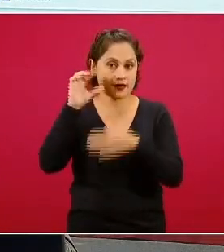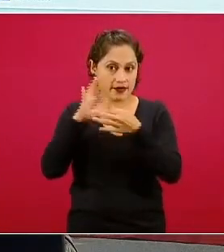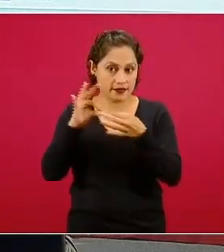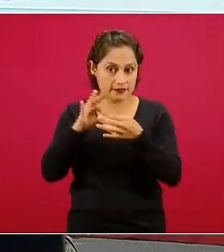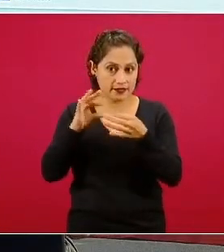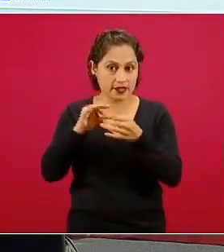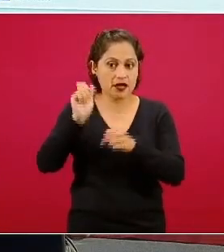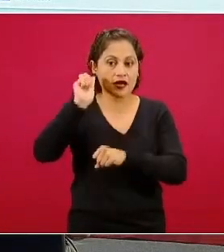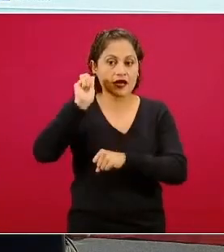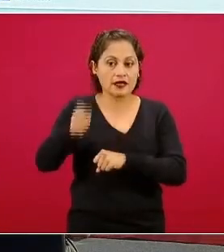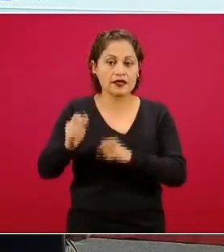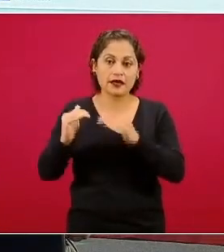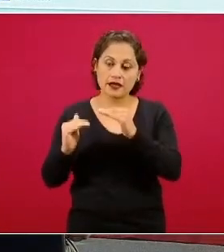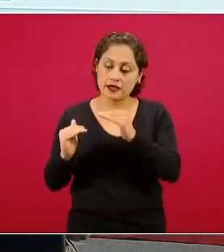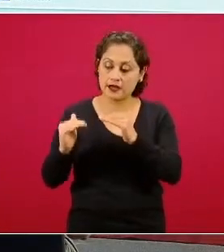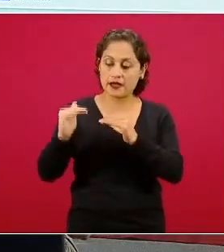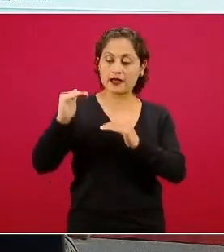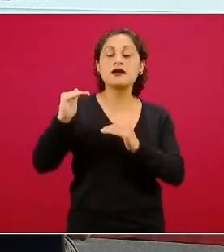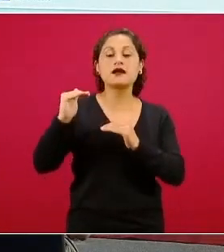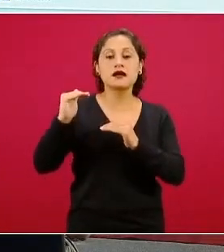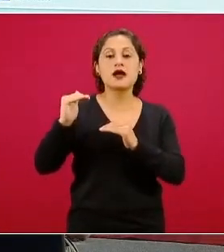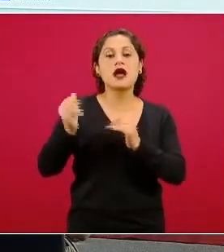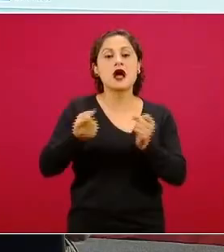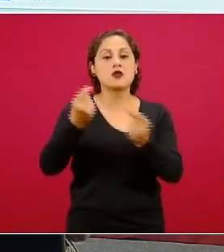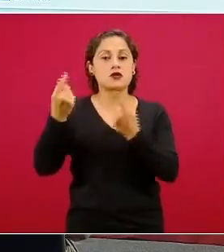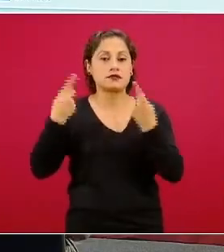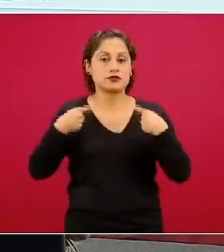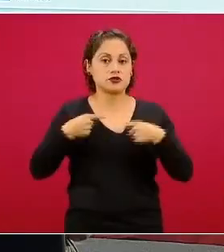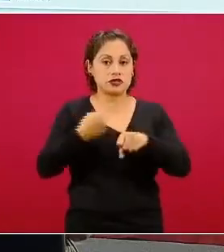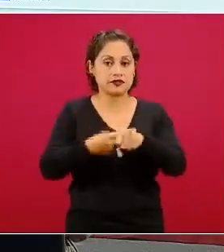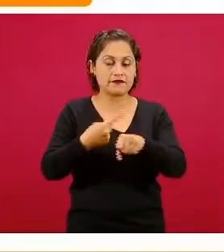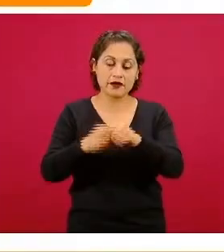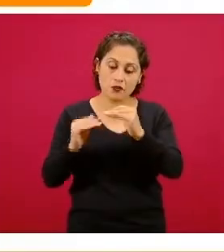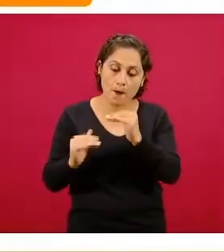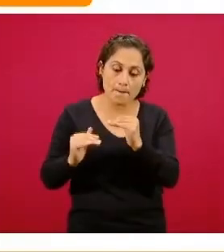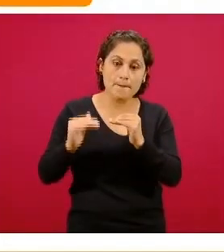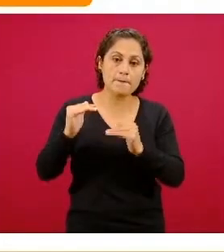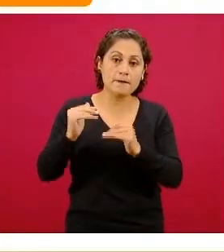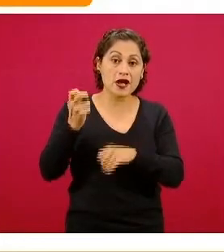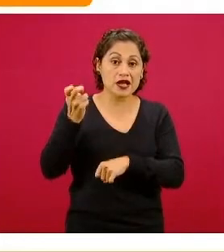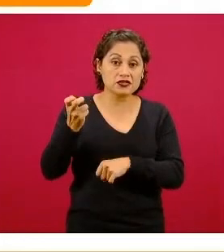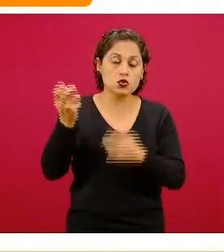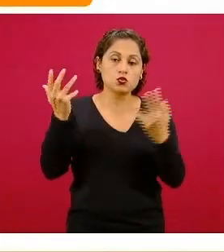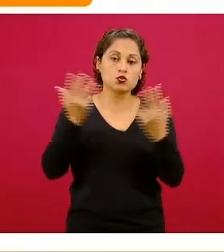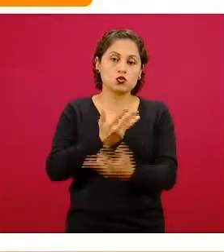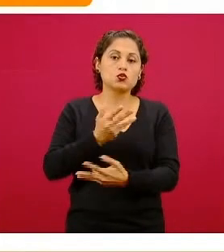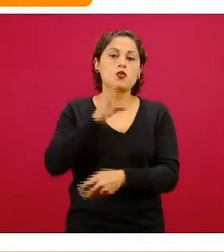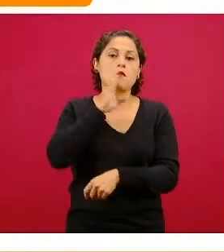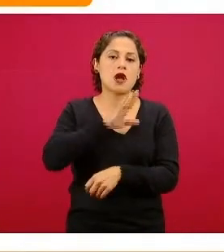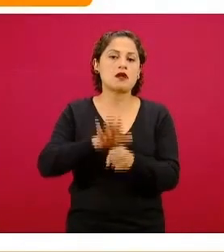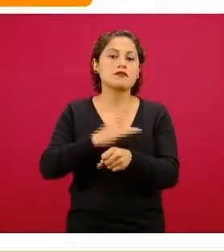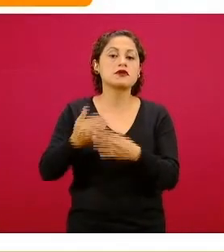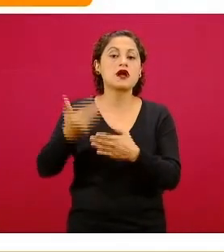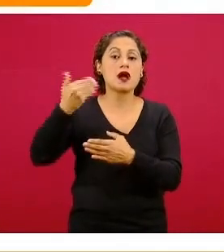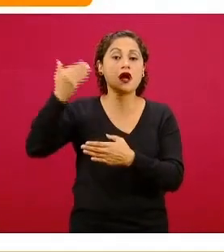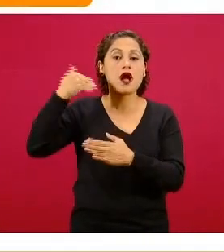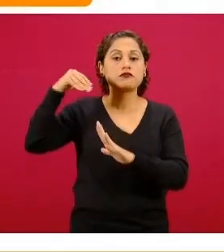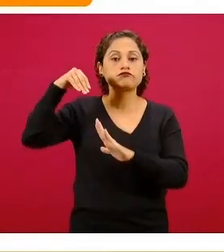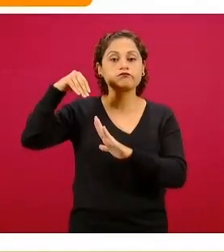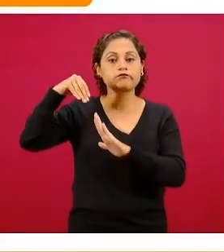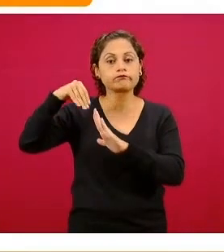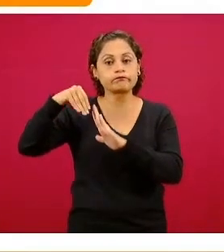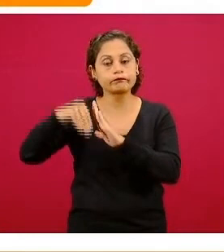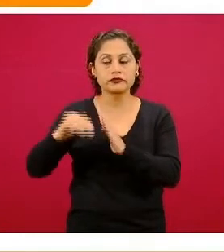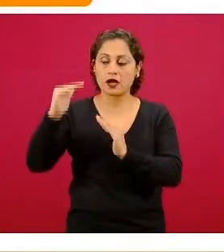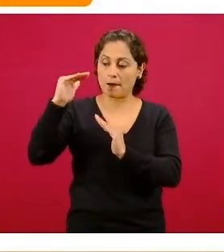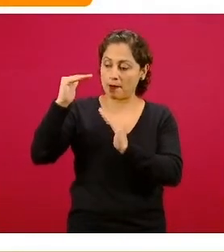el incremento en el porcentaje de positividad. Esto no es agradable en la medida en que habíamos tenido un descenso continuo